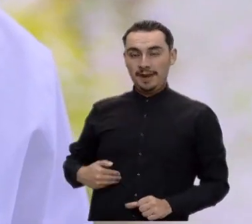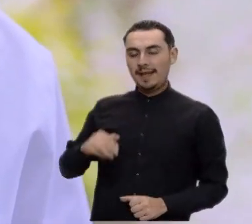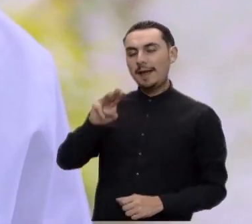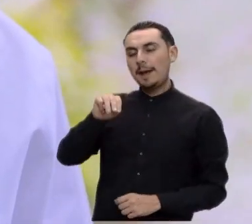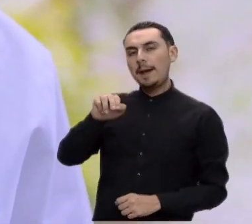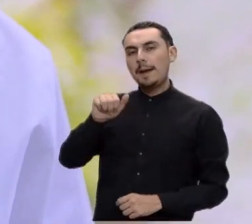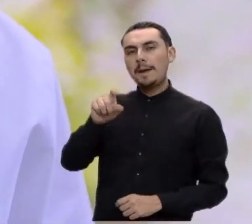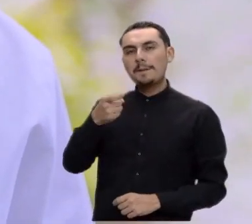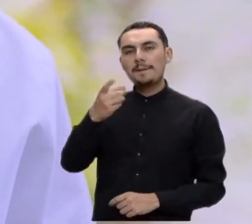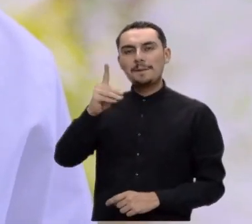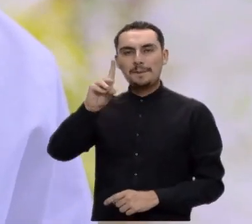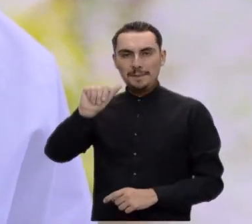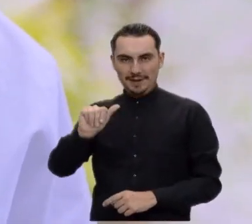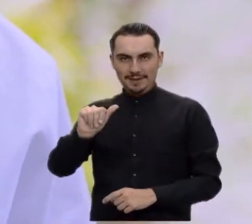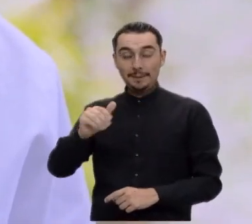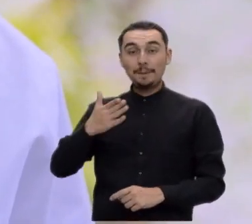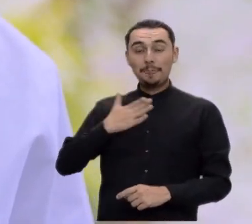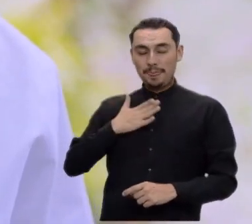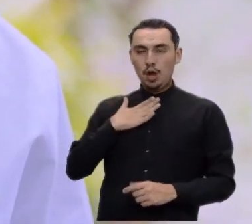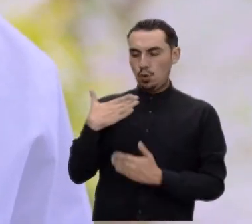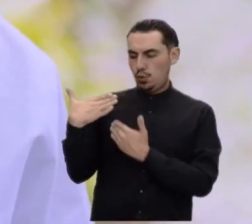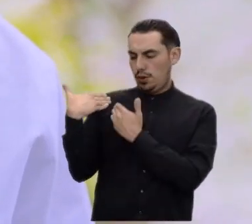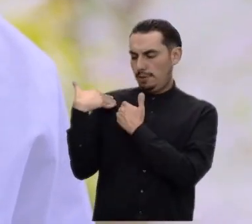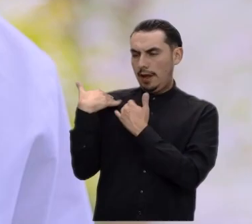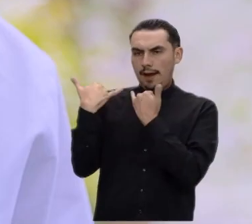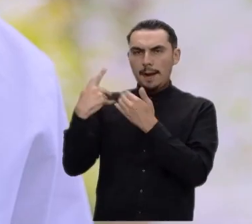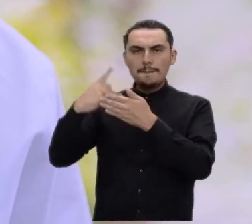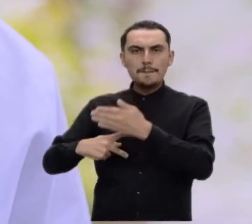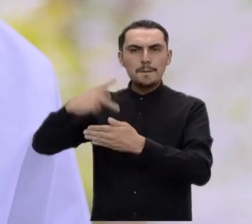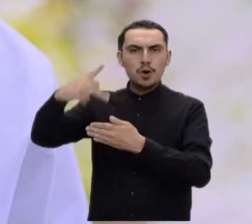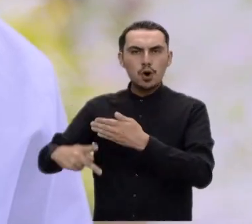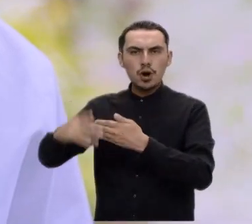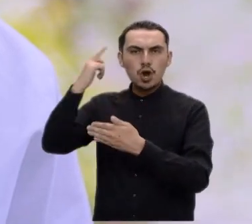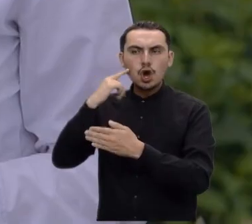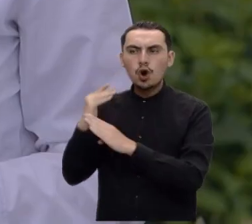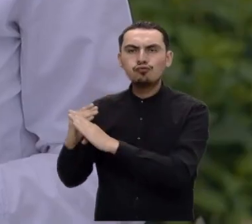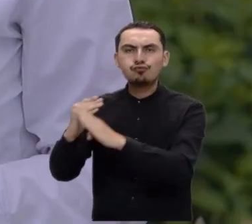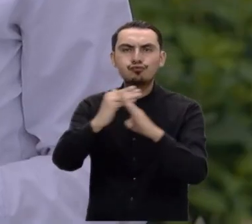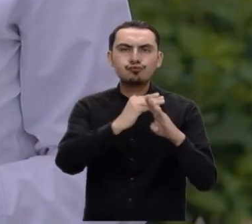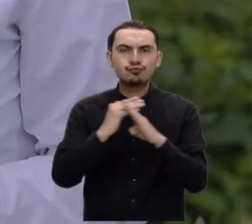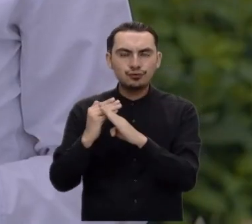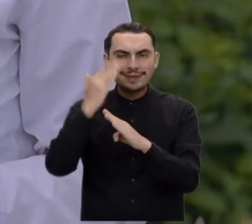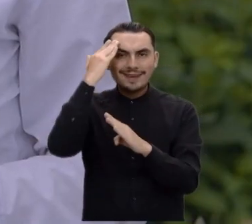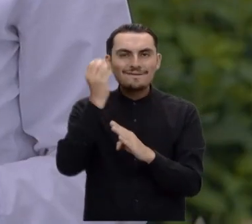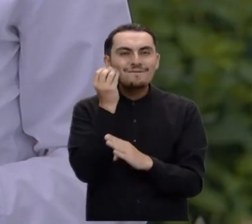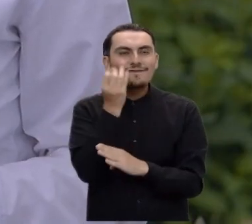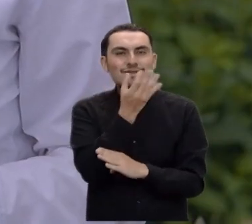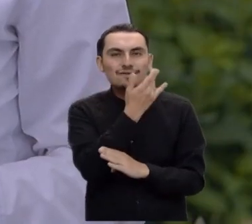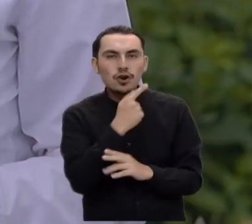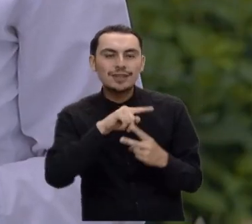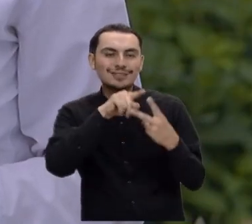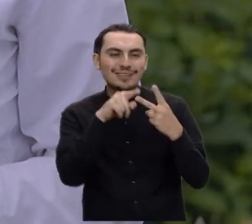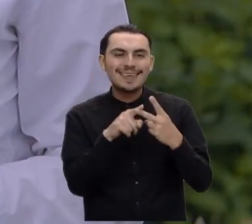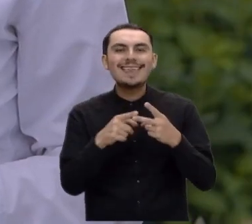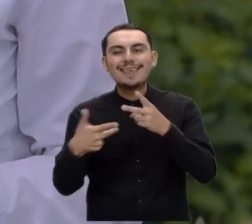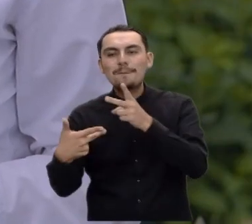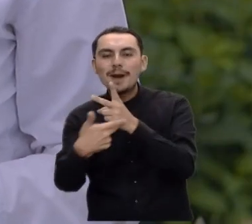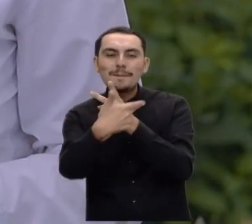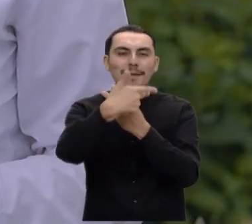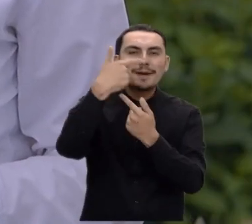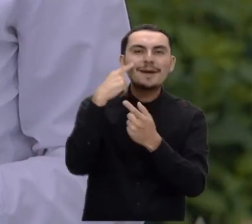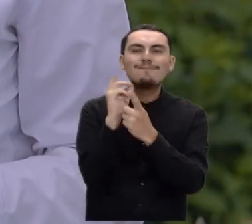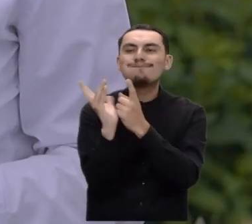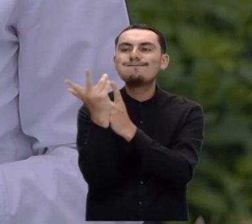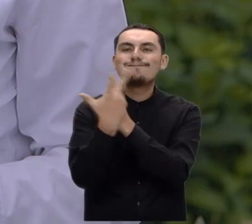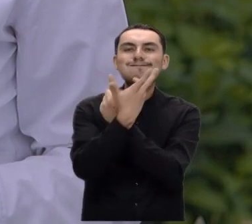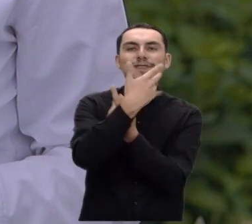Mi nombre es Magda Milena Palacio Villa. Soy la responsable del proyecto de protección fitosanitaria de flores y ramas cortadas